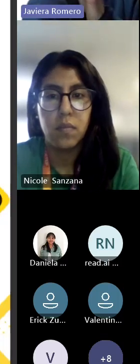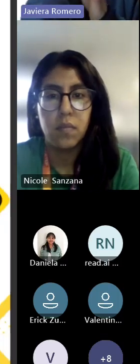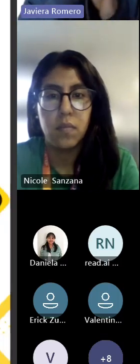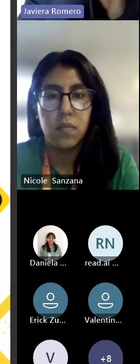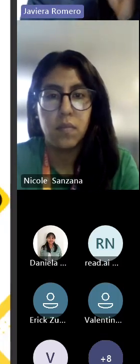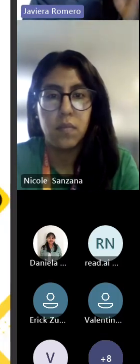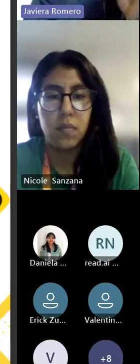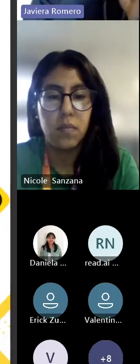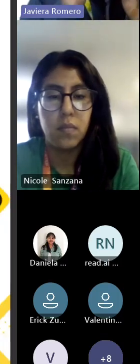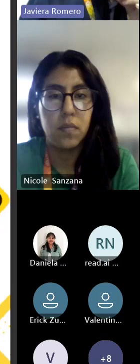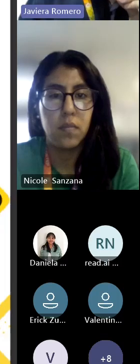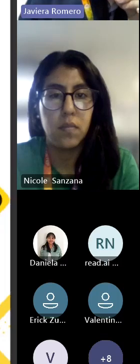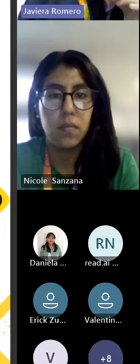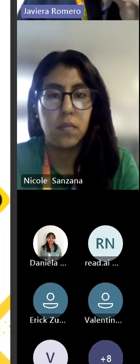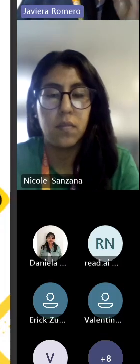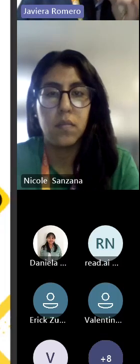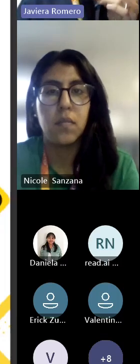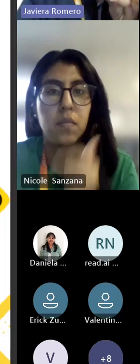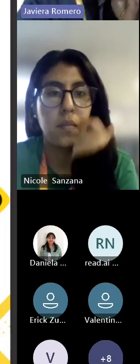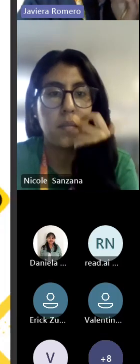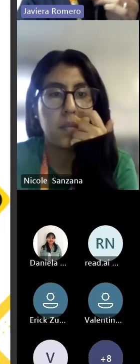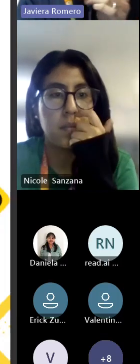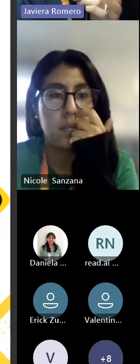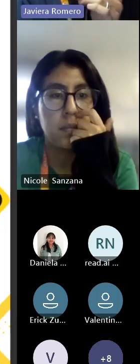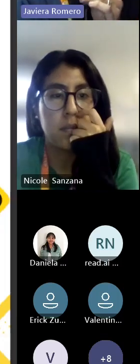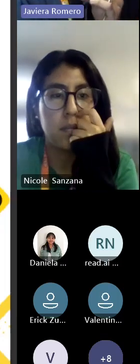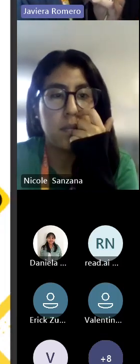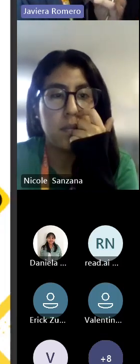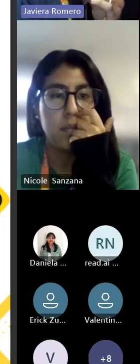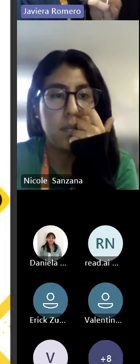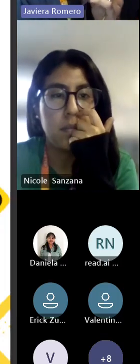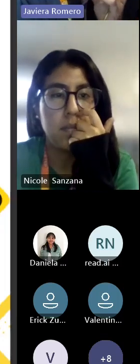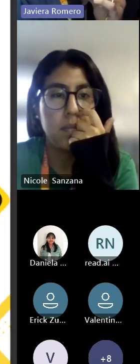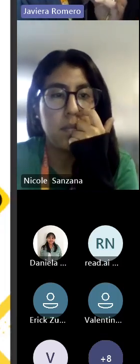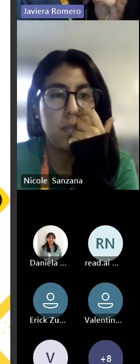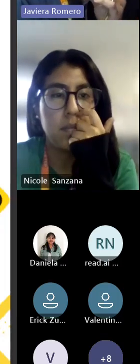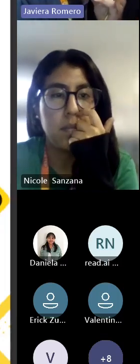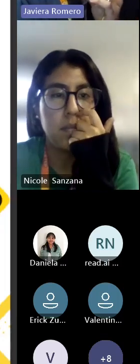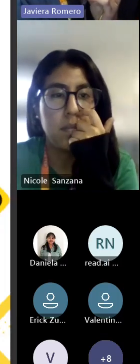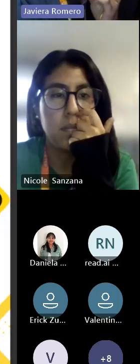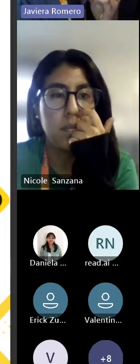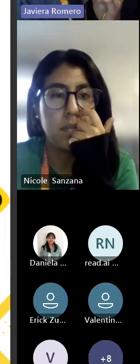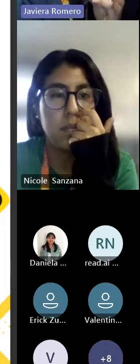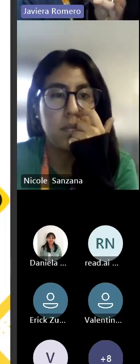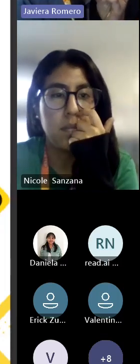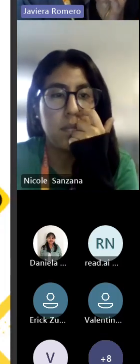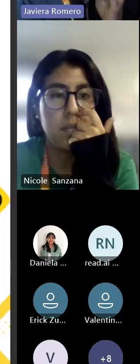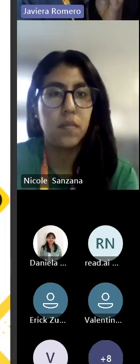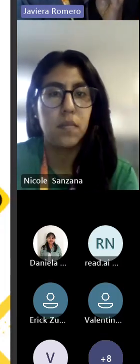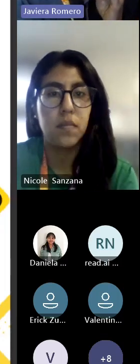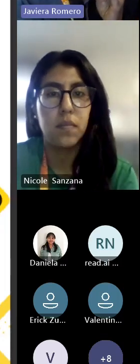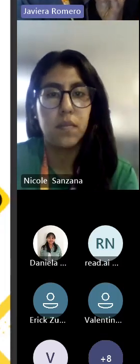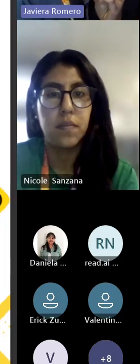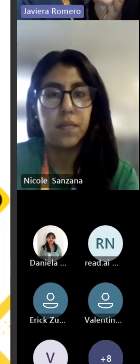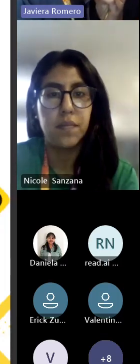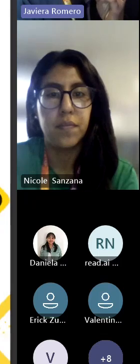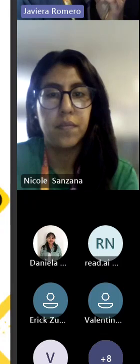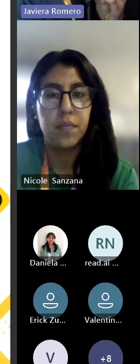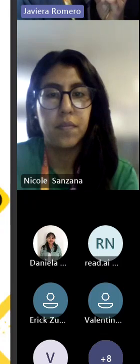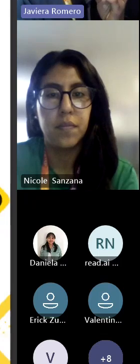atentos? Al alejamiento de la familia, amigos, red social o sentimientos de soledad que se puedan ir